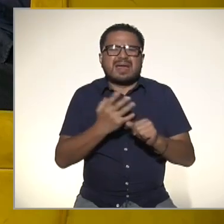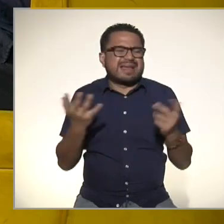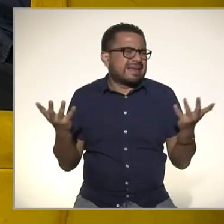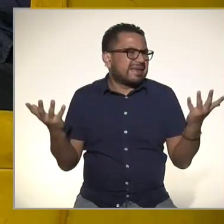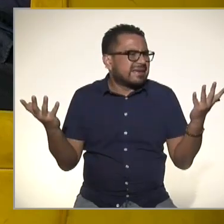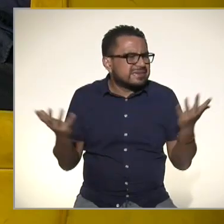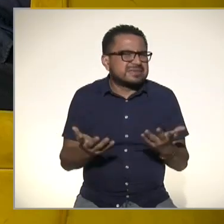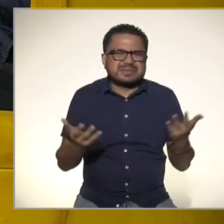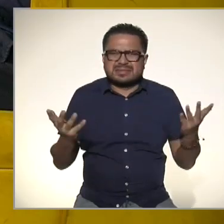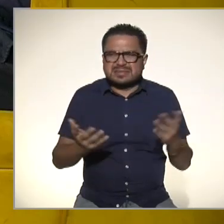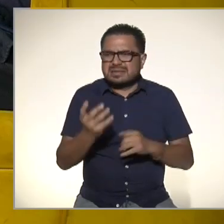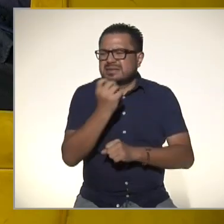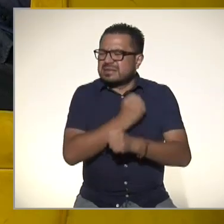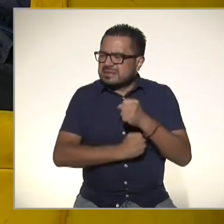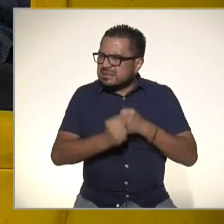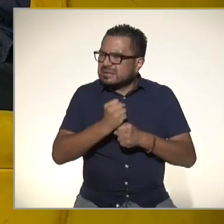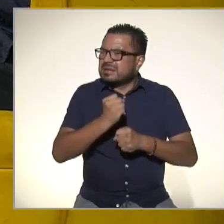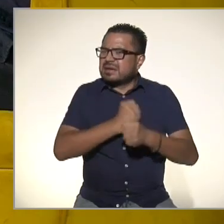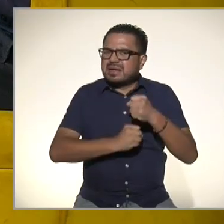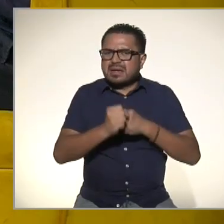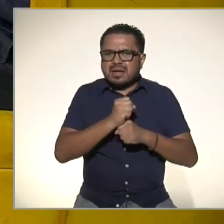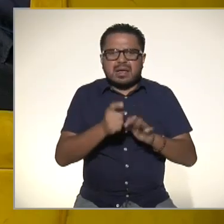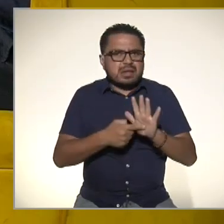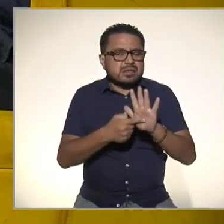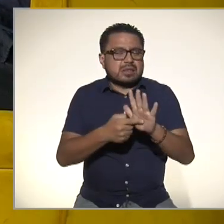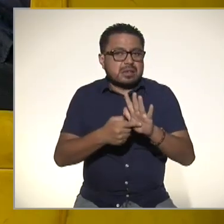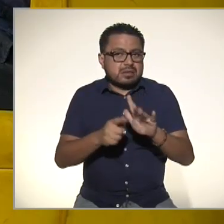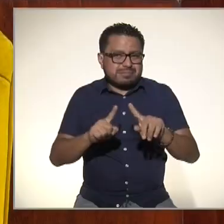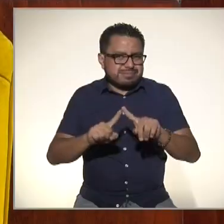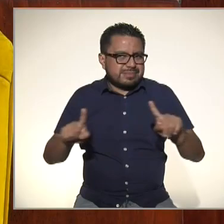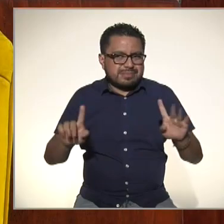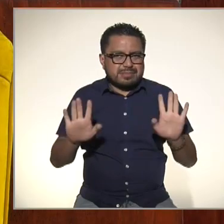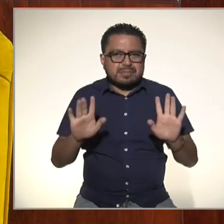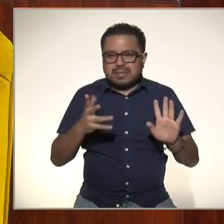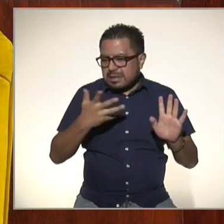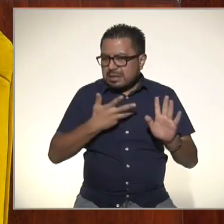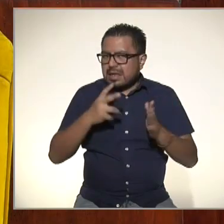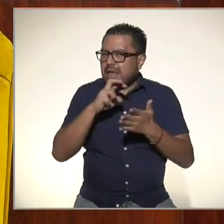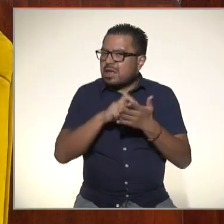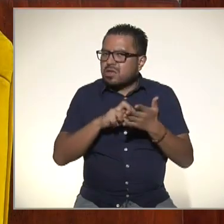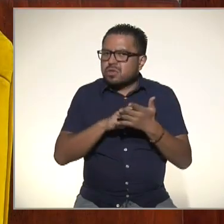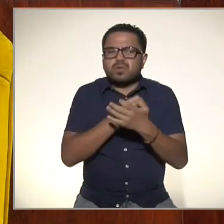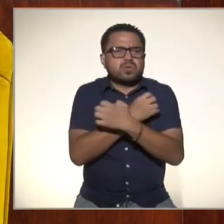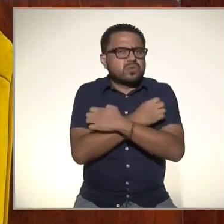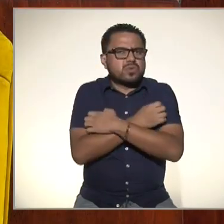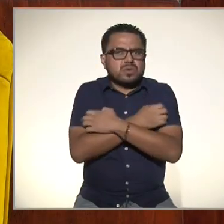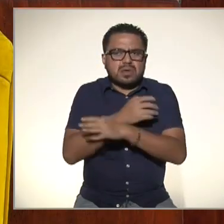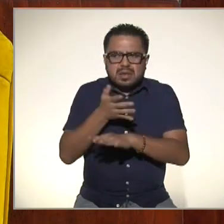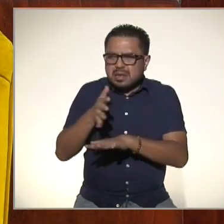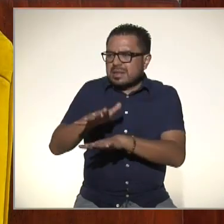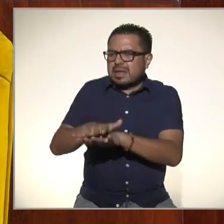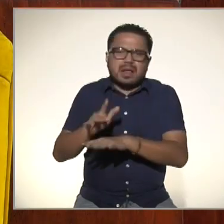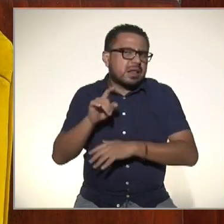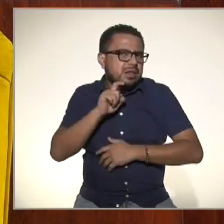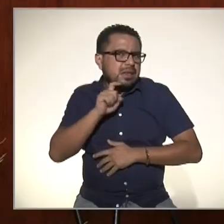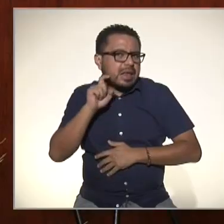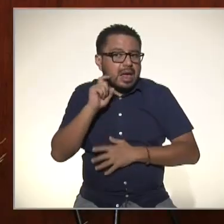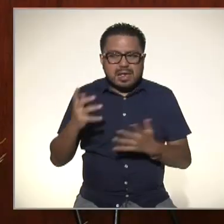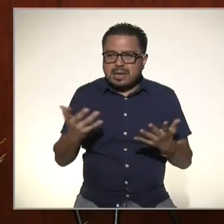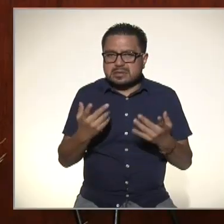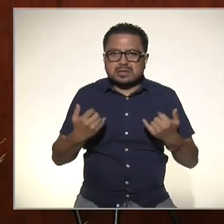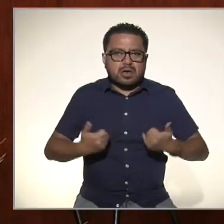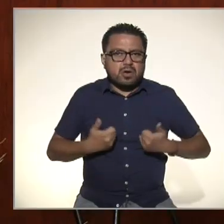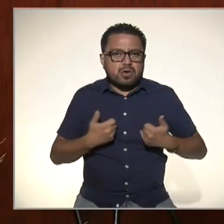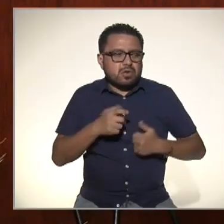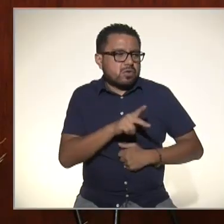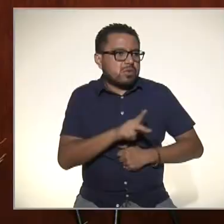muchísimos años han demostrado lo contrario, que en realidad tener educación integral en sexualidad hace que las y los